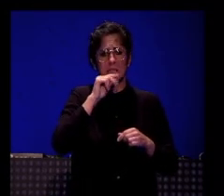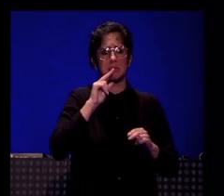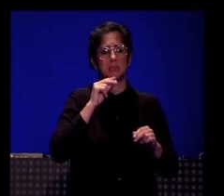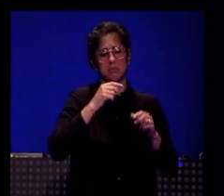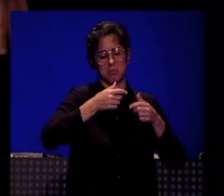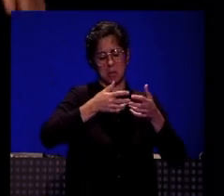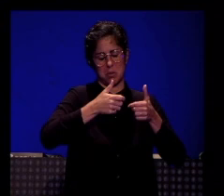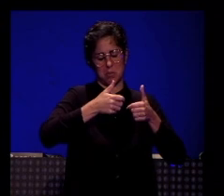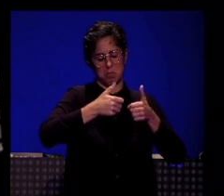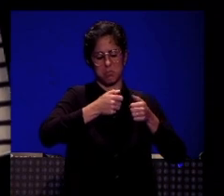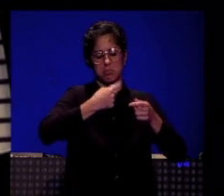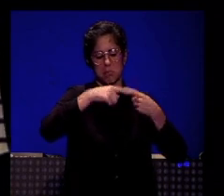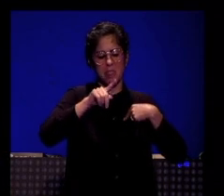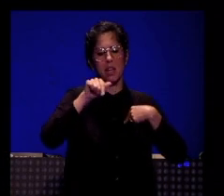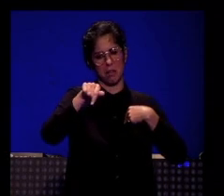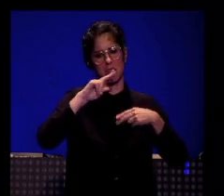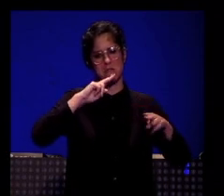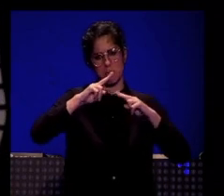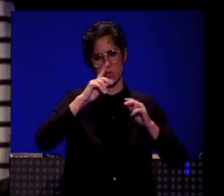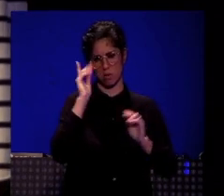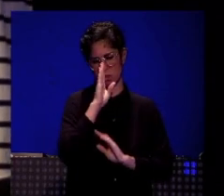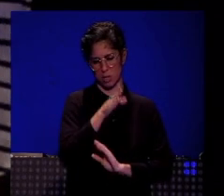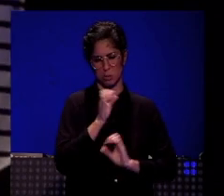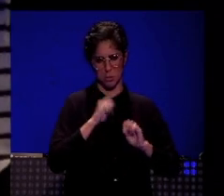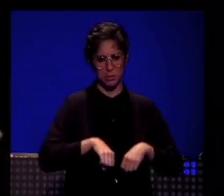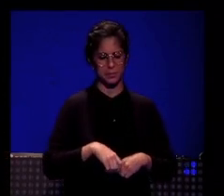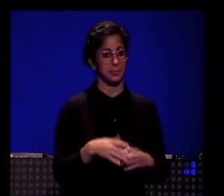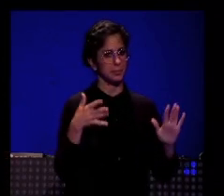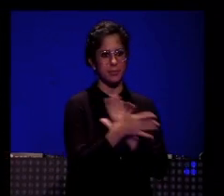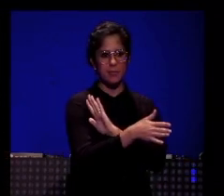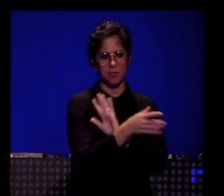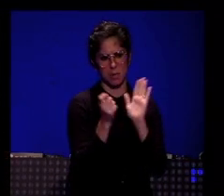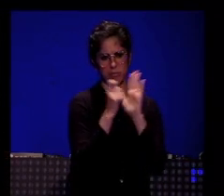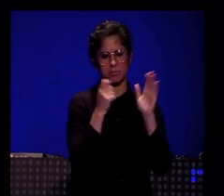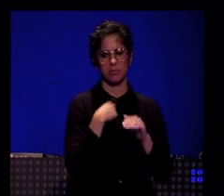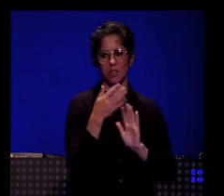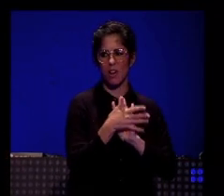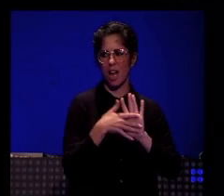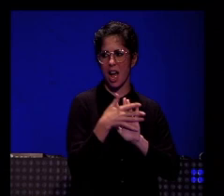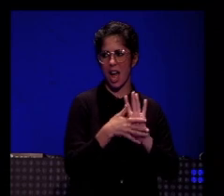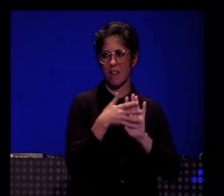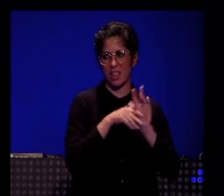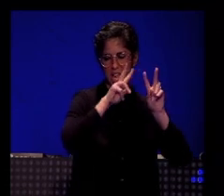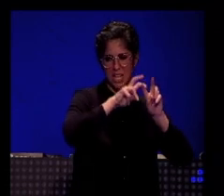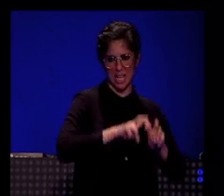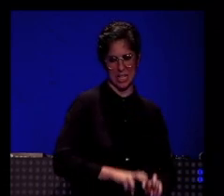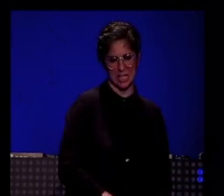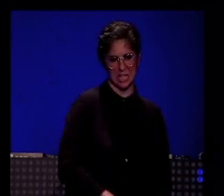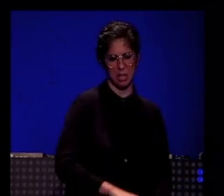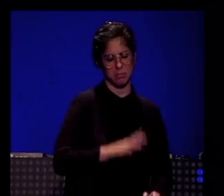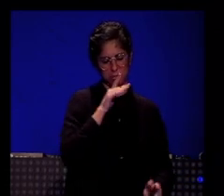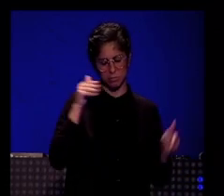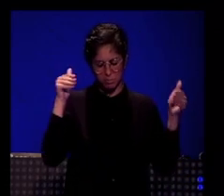bien entonces definición rápida vale el elegido hablar de analítica pero empezamos hablando de lo que sería analítica web